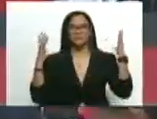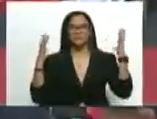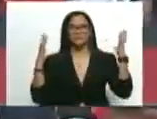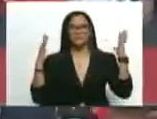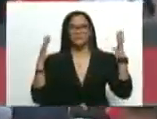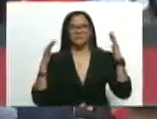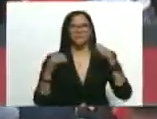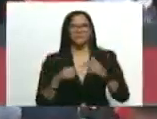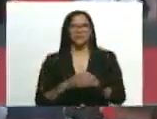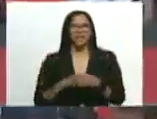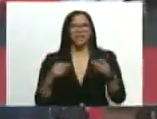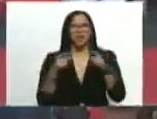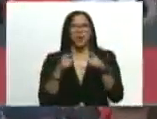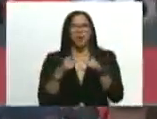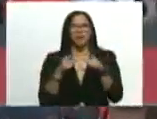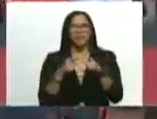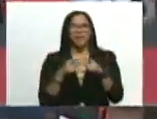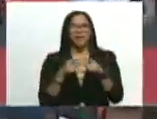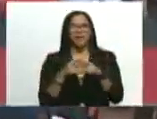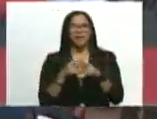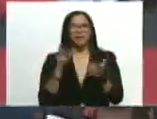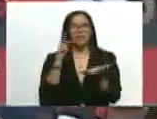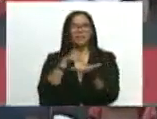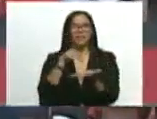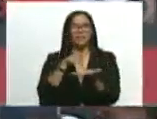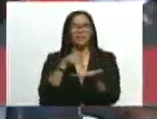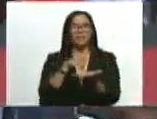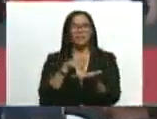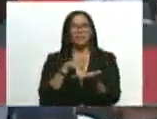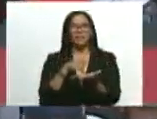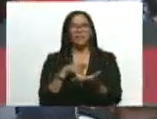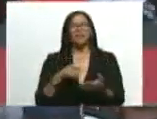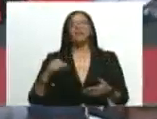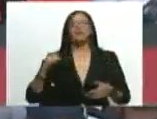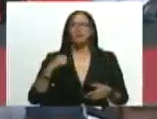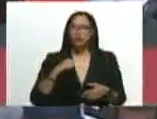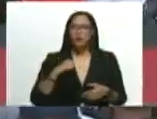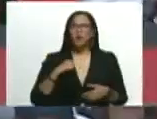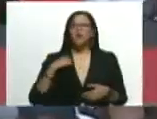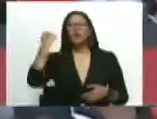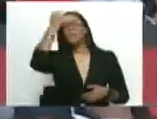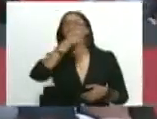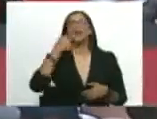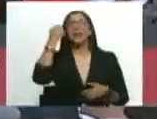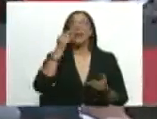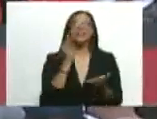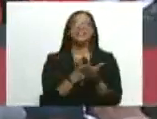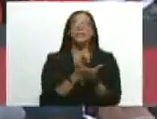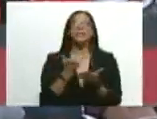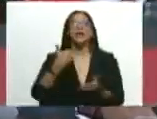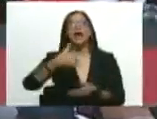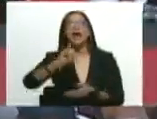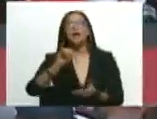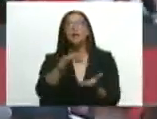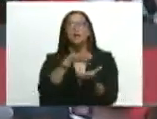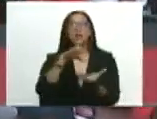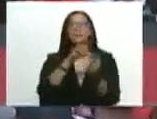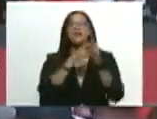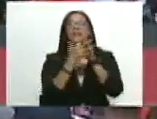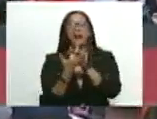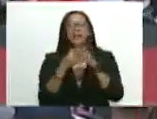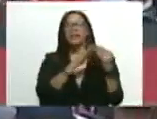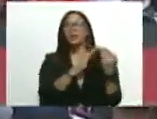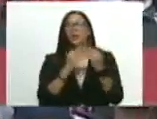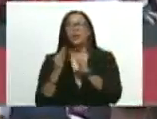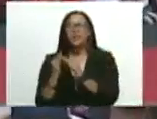estos compañeros y estas compañeras que están aquí son los que ponen la cara cada vez que hay un problema en el barrio en la comunidad